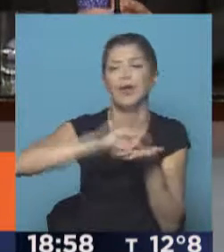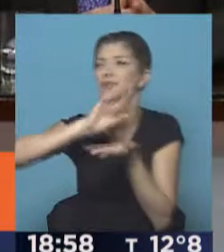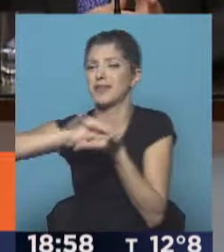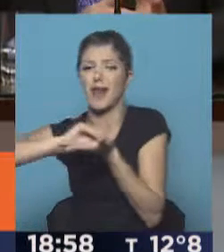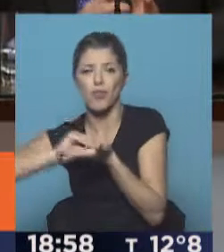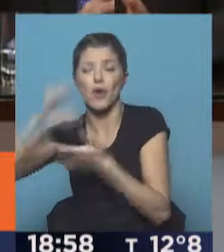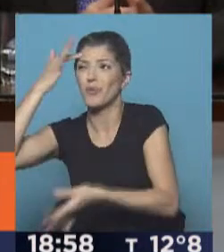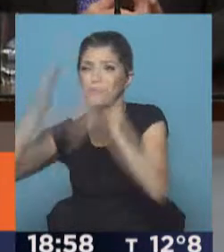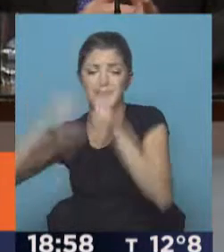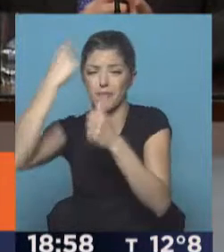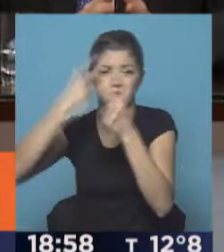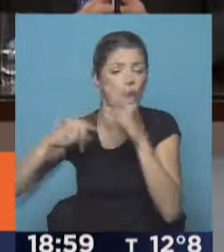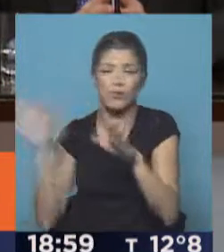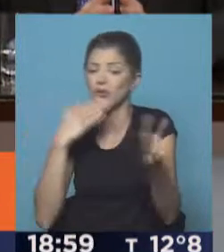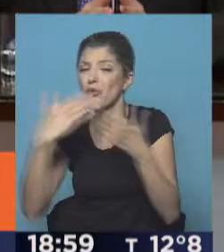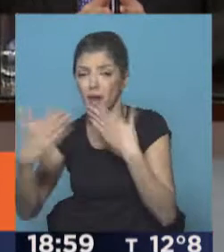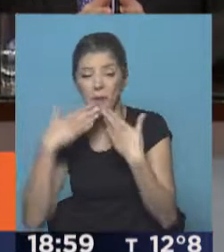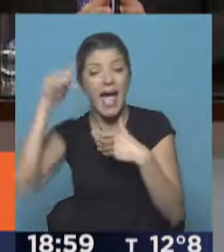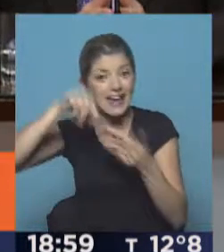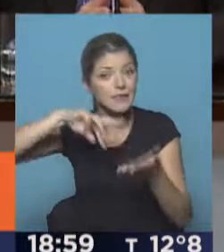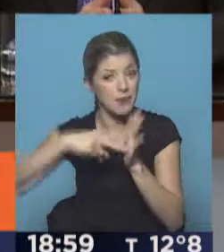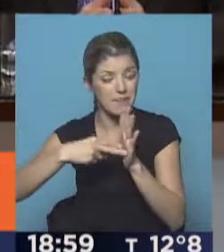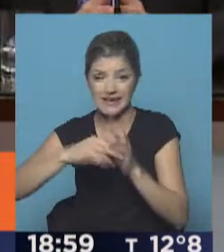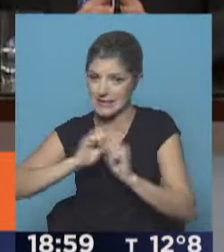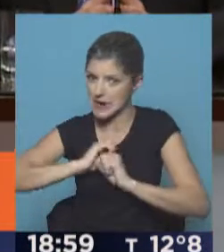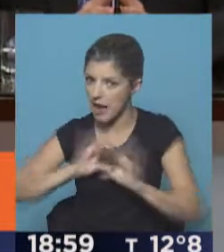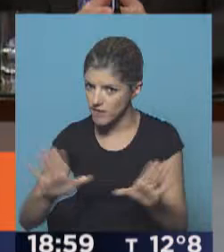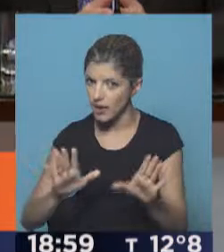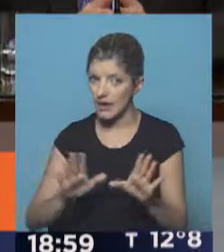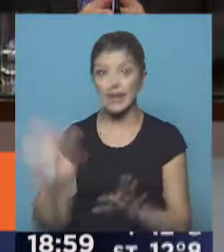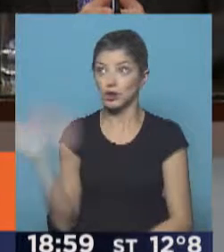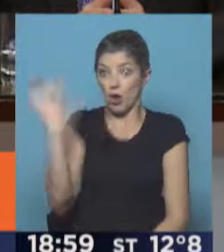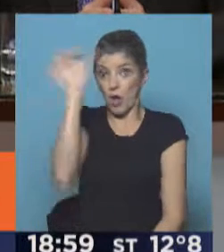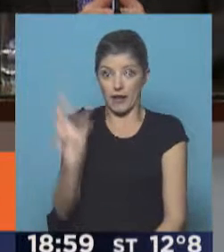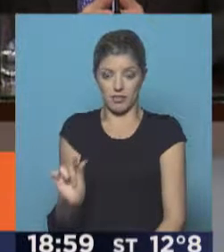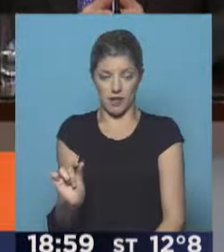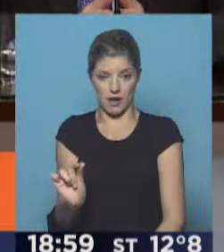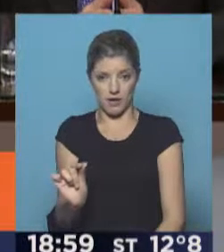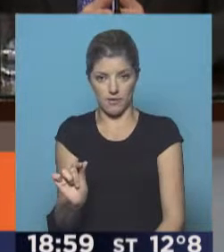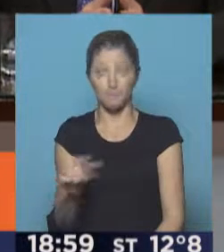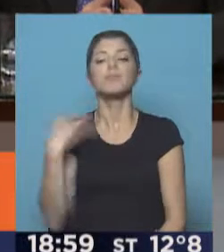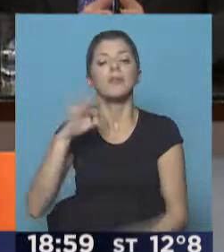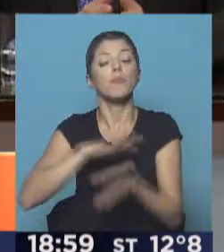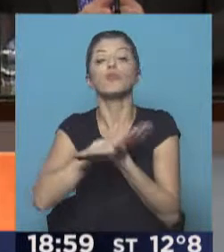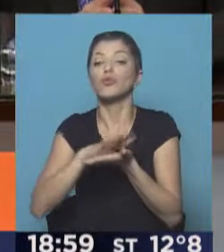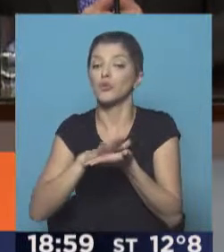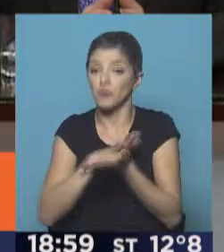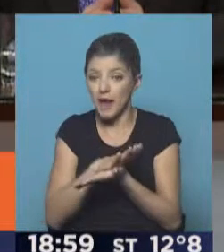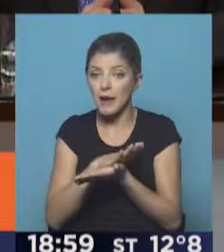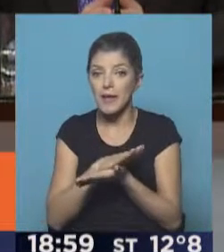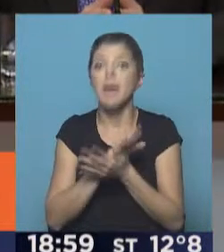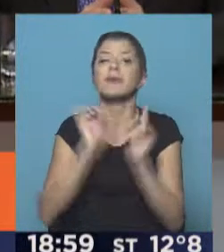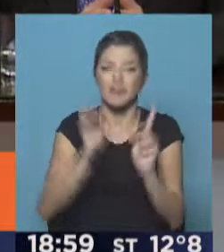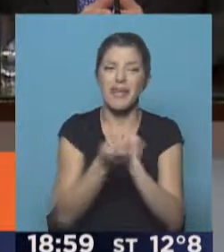propia justicia. Esto es un problema grande que tenemos como país, que tenemos que resolver en gran parte a partir del hábito de cada